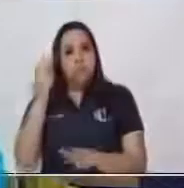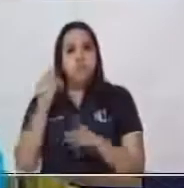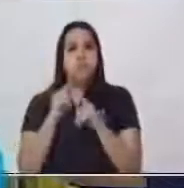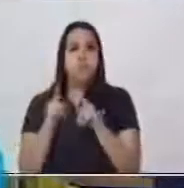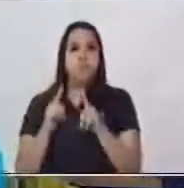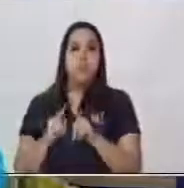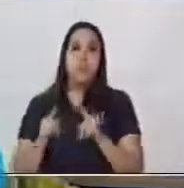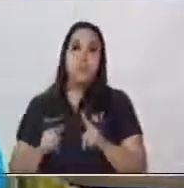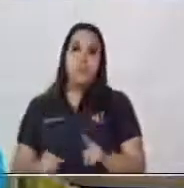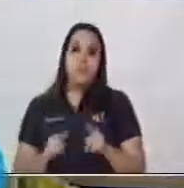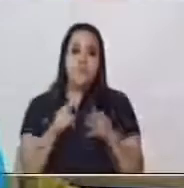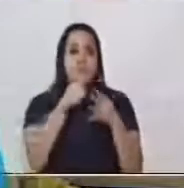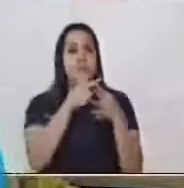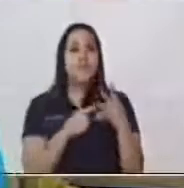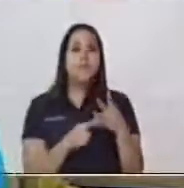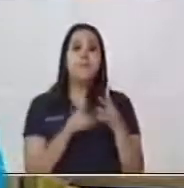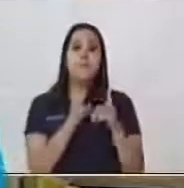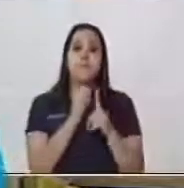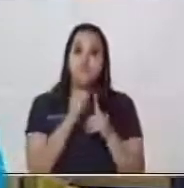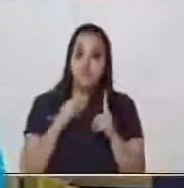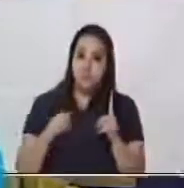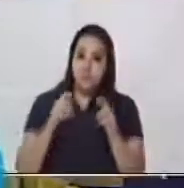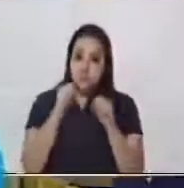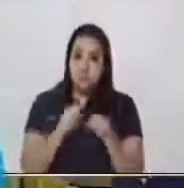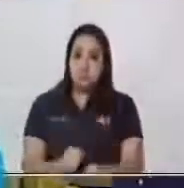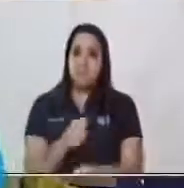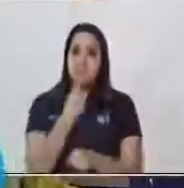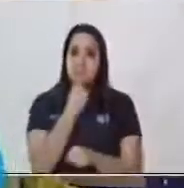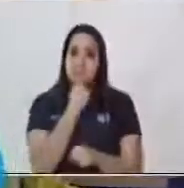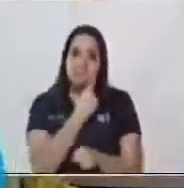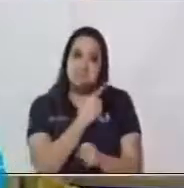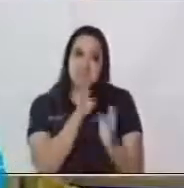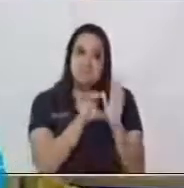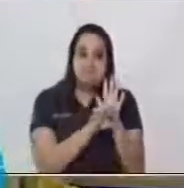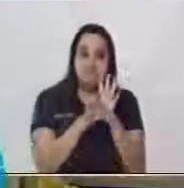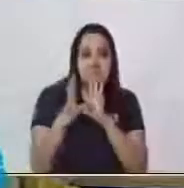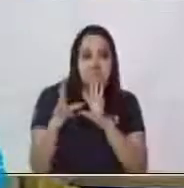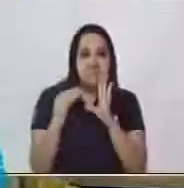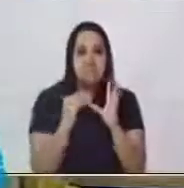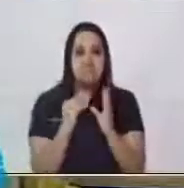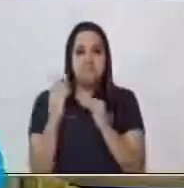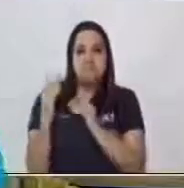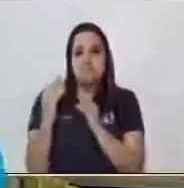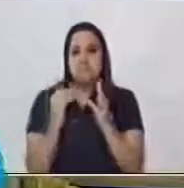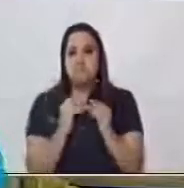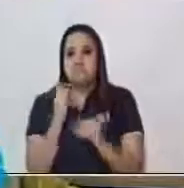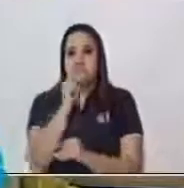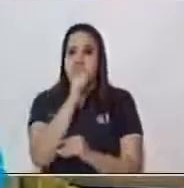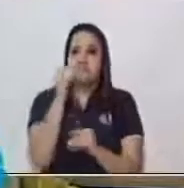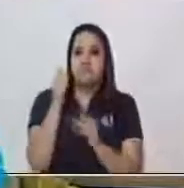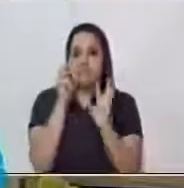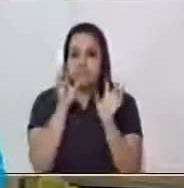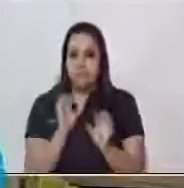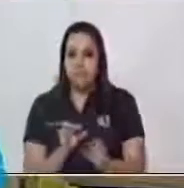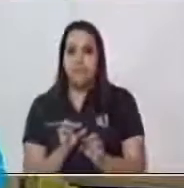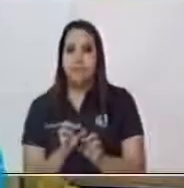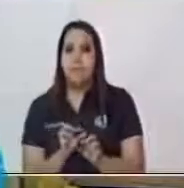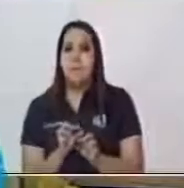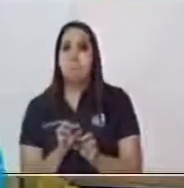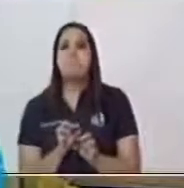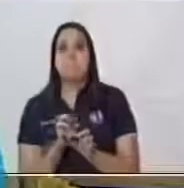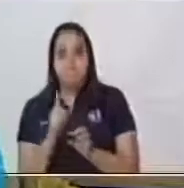tipos de oraciones que podemos enunciar al momento de dialogar con otra persona o con otras personas. Esto